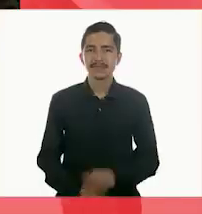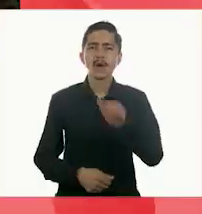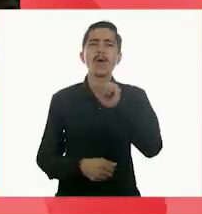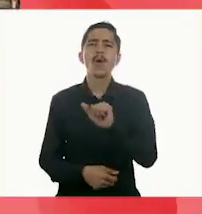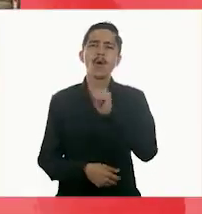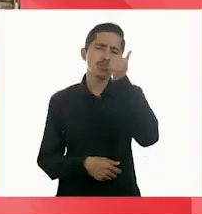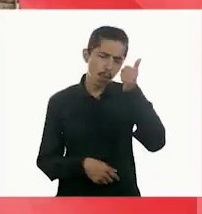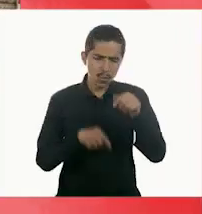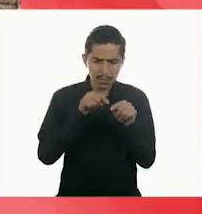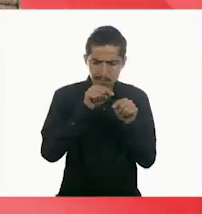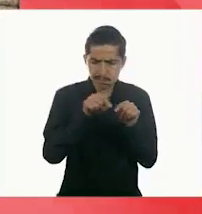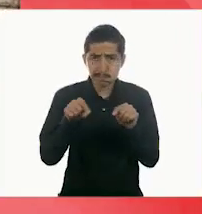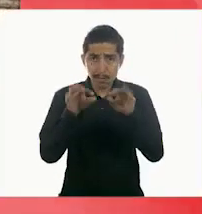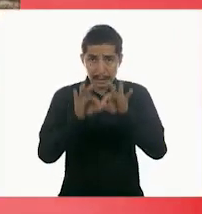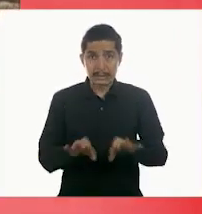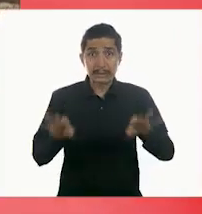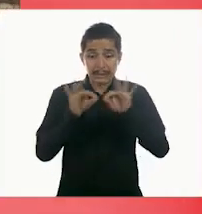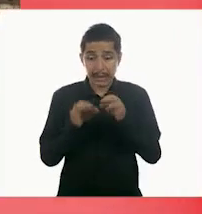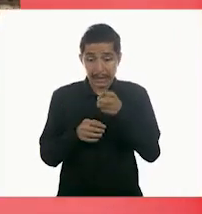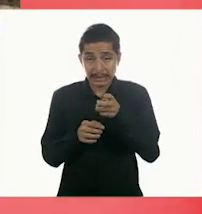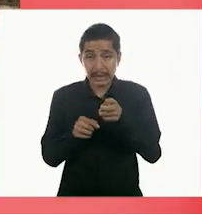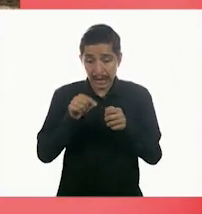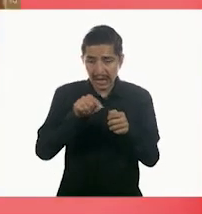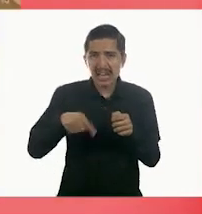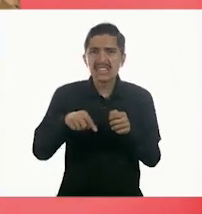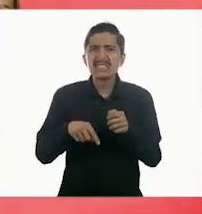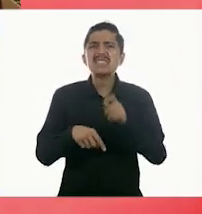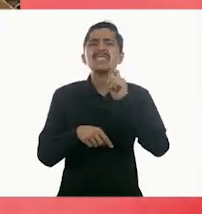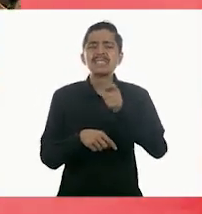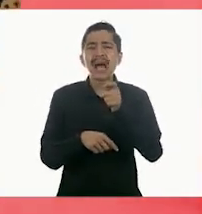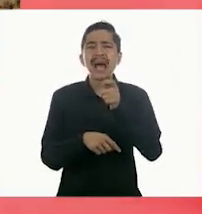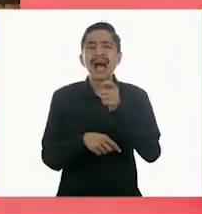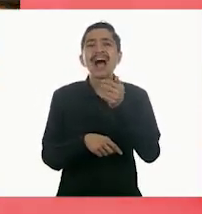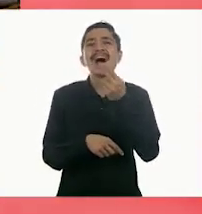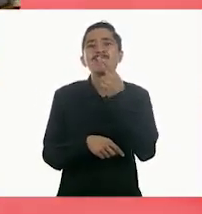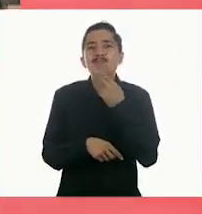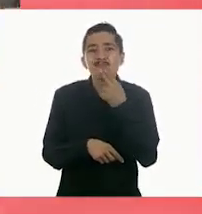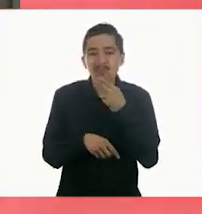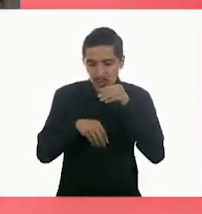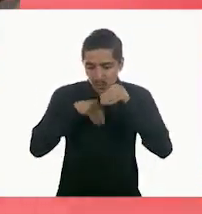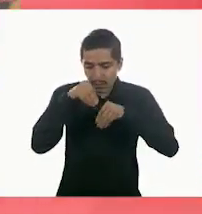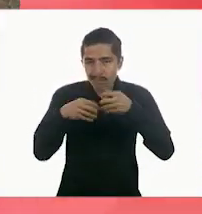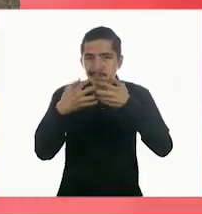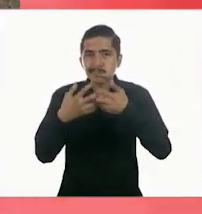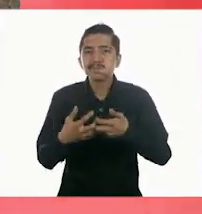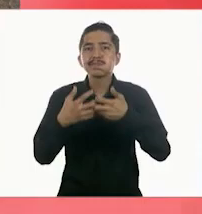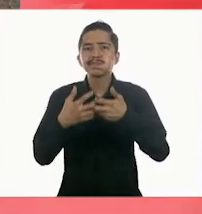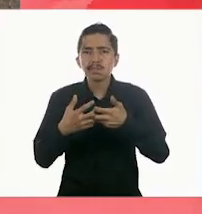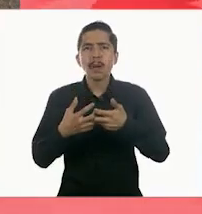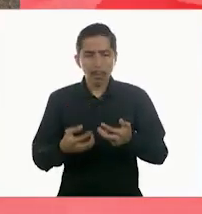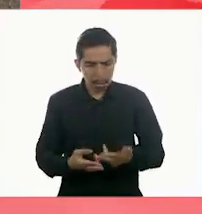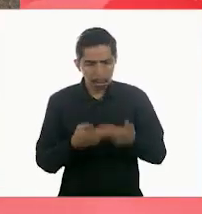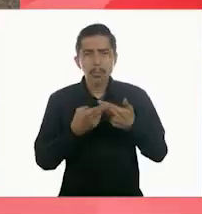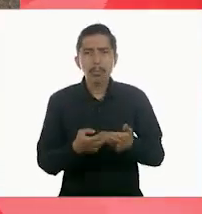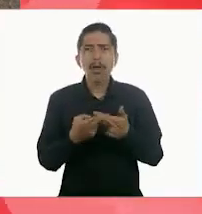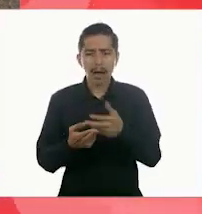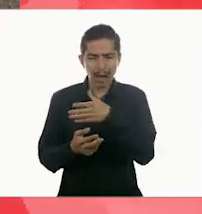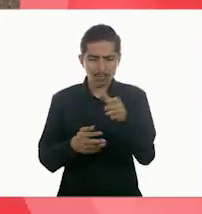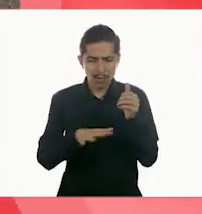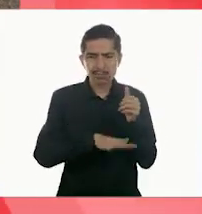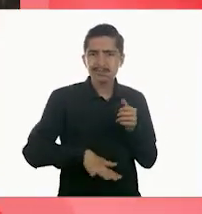Otros puntos importantes de esta demarcación son el ingenio azucarero, que marca grandemente su producción